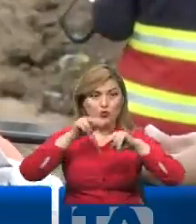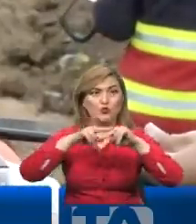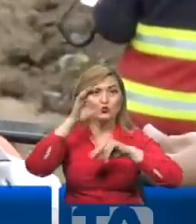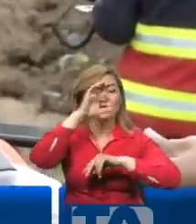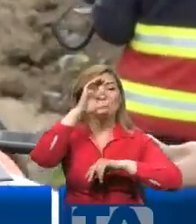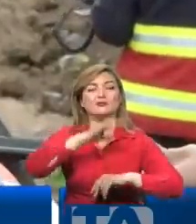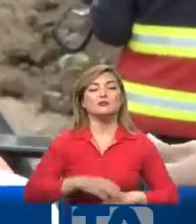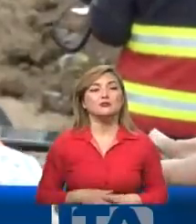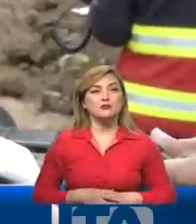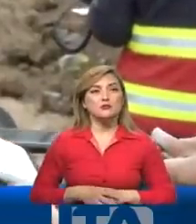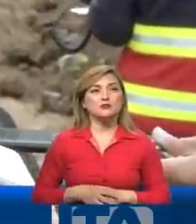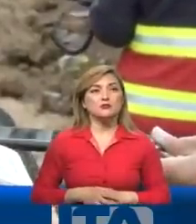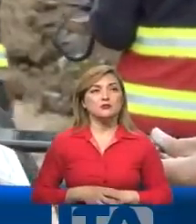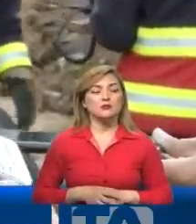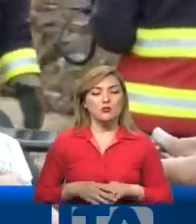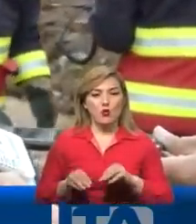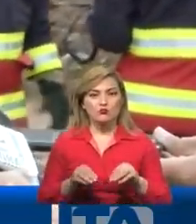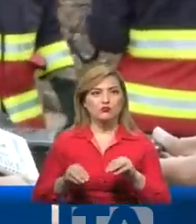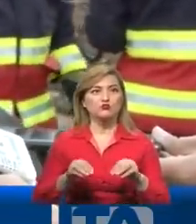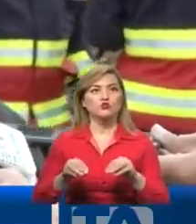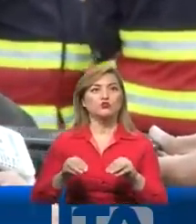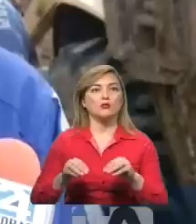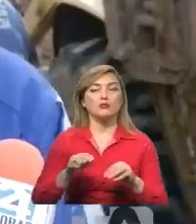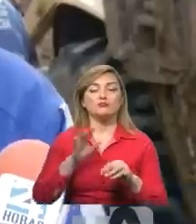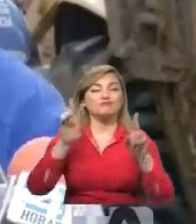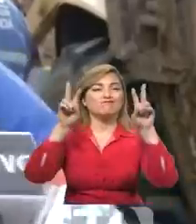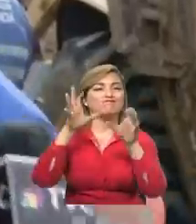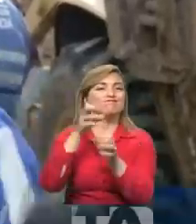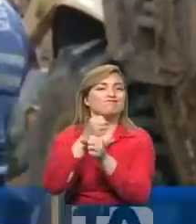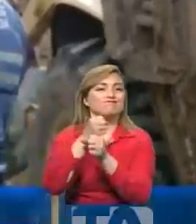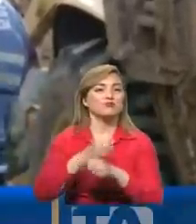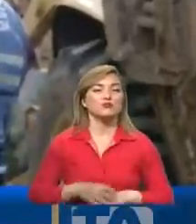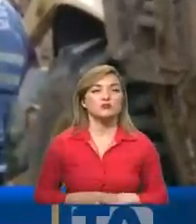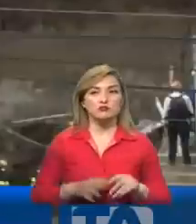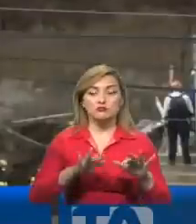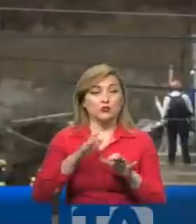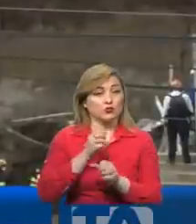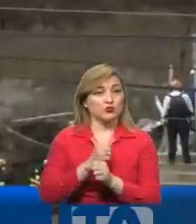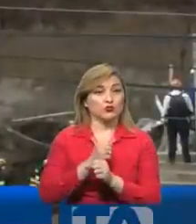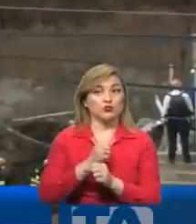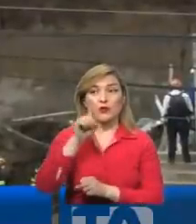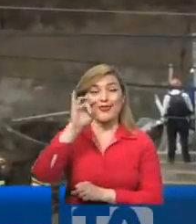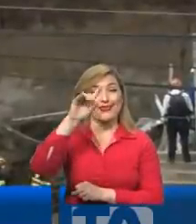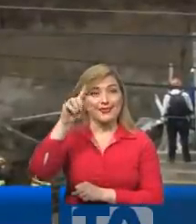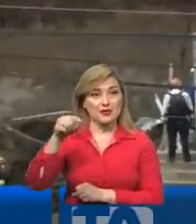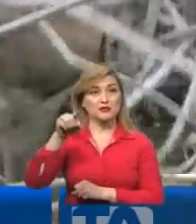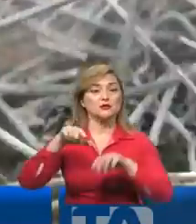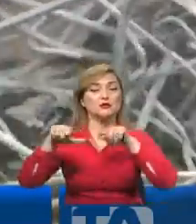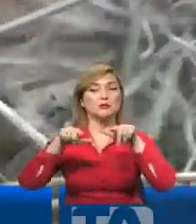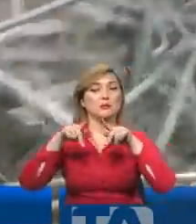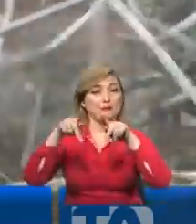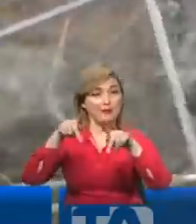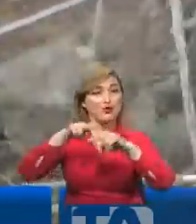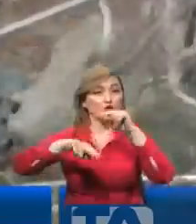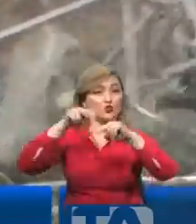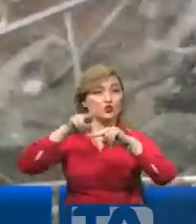hemos instalado detectores de movimiento por temas de seguridad. Según el secretario de Seguridad, César Díaz, el predio no contaba con el